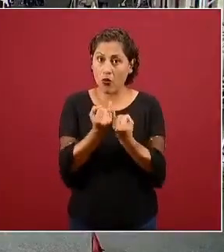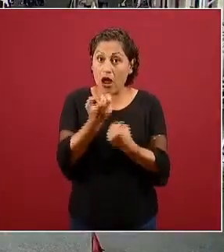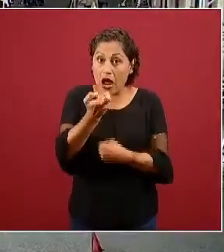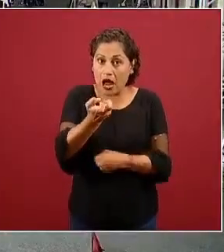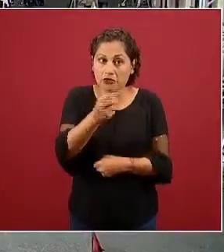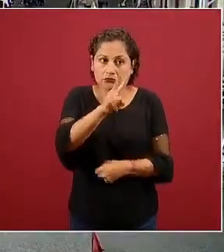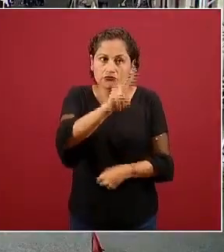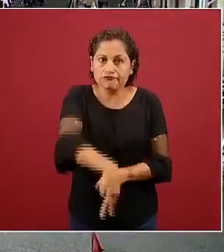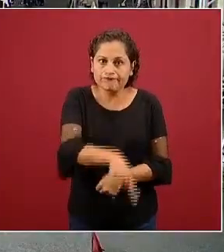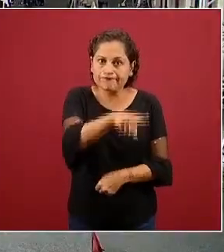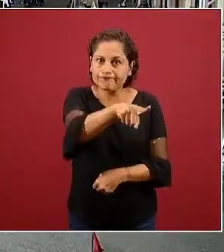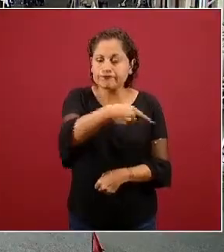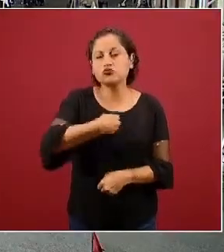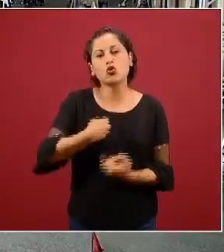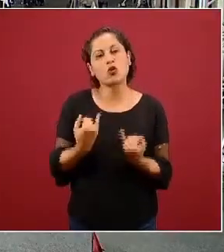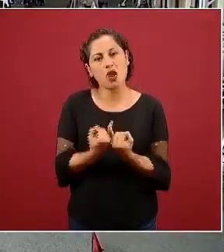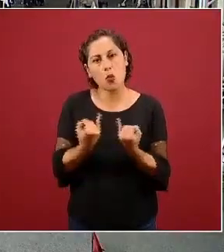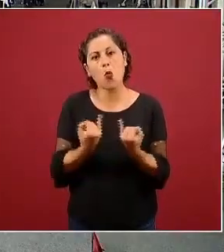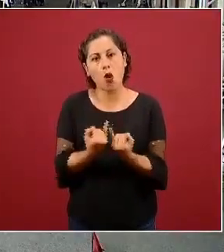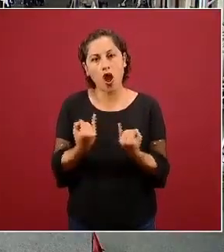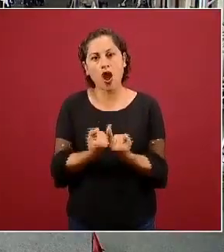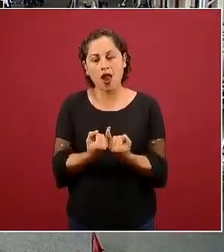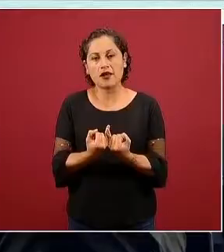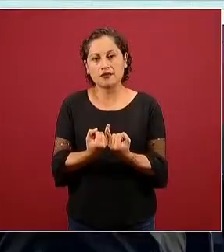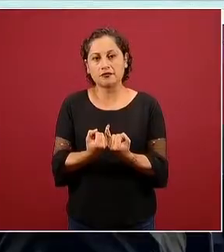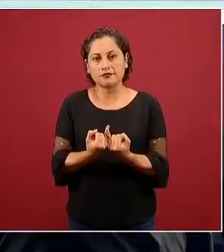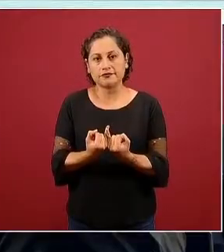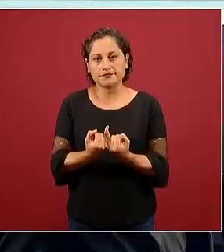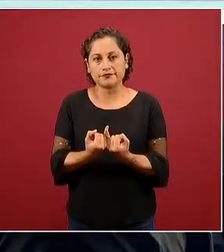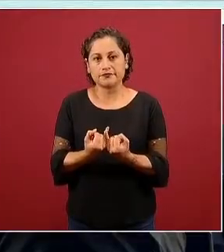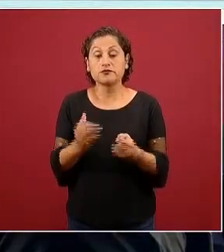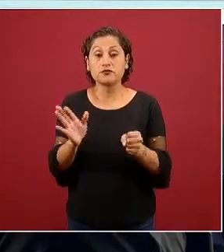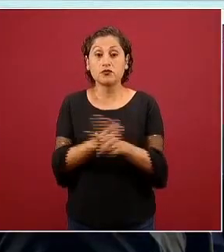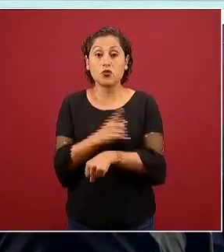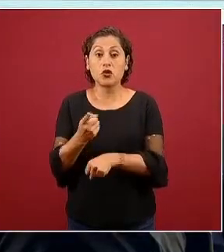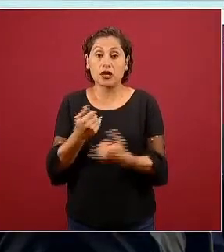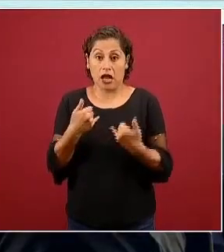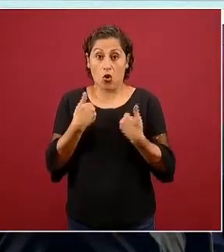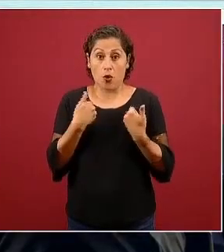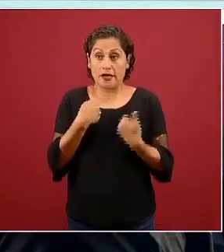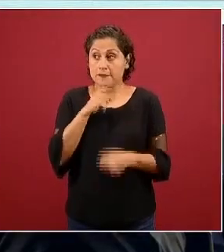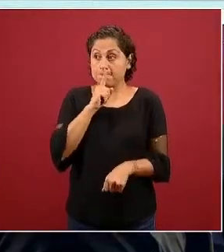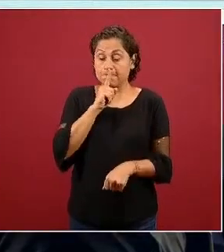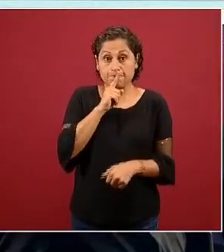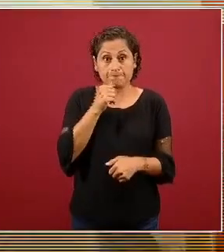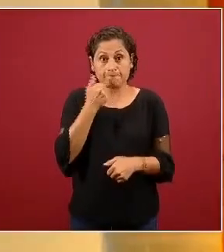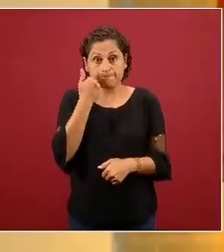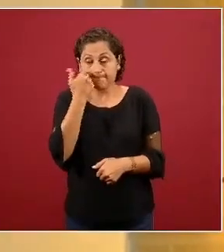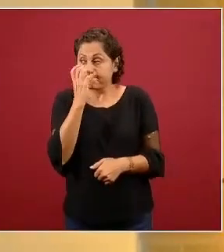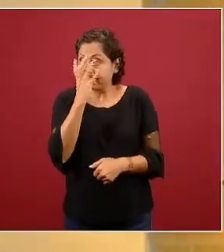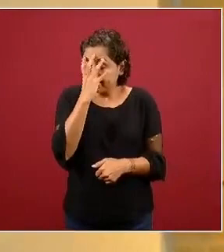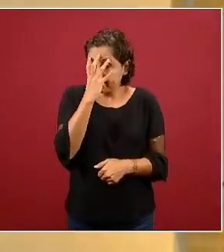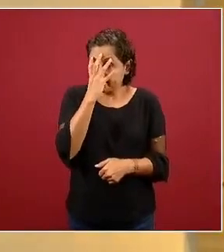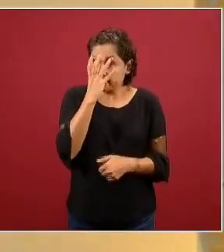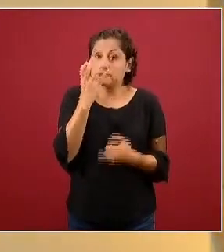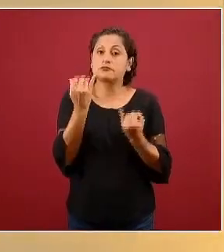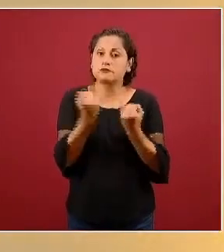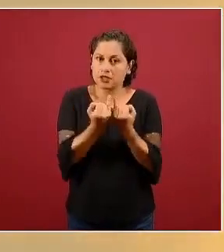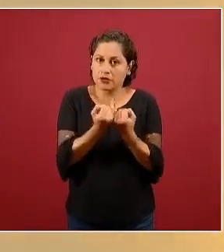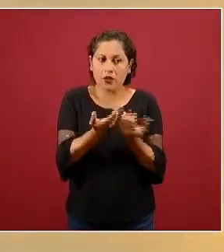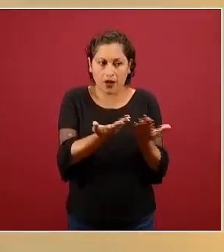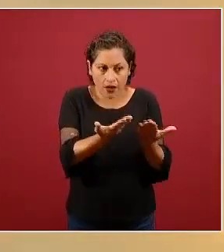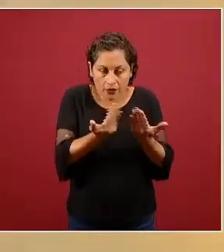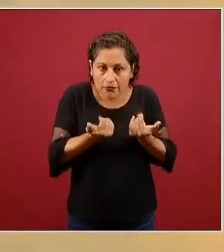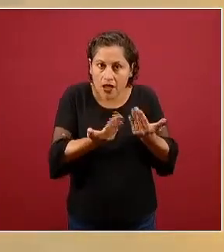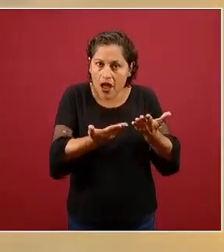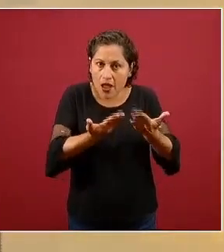emociones. Y como les decía hace un momento, hay que incitarlos a hablar de esto. Hay que dejar que expresen sus